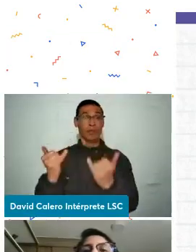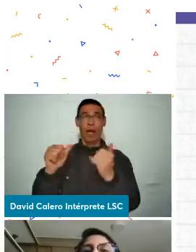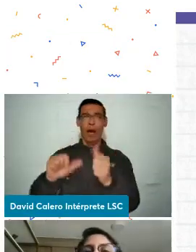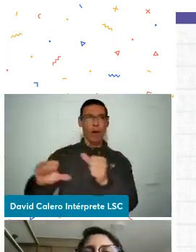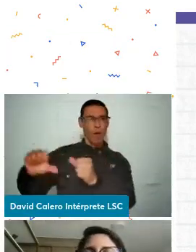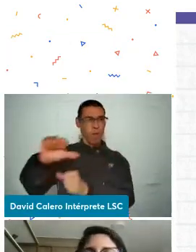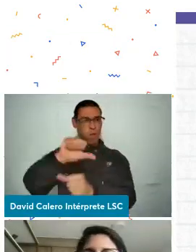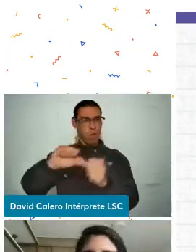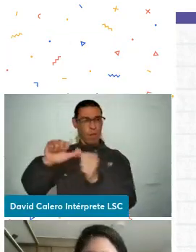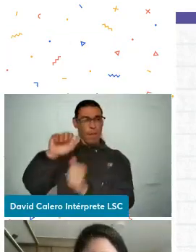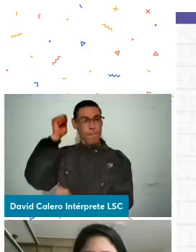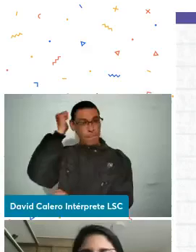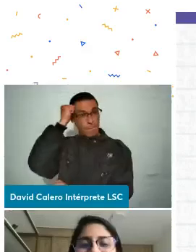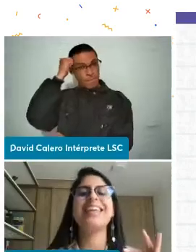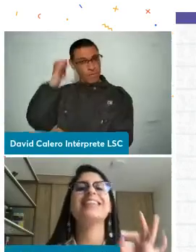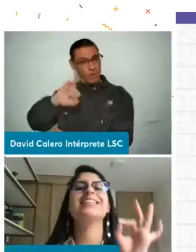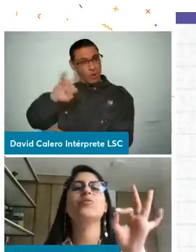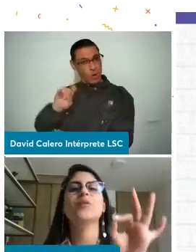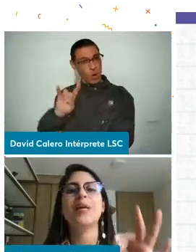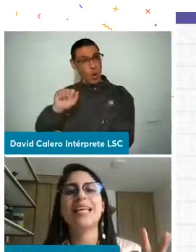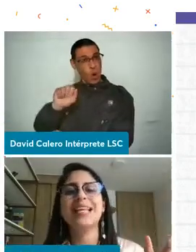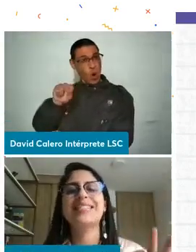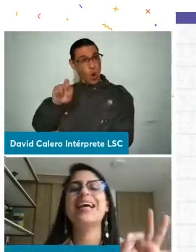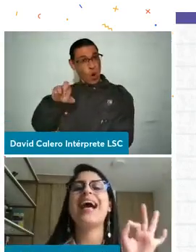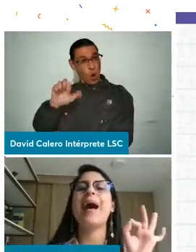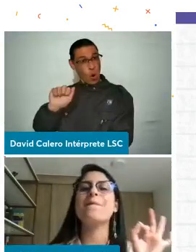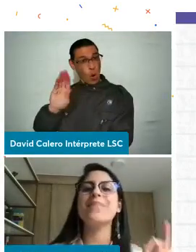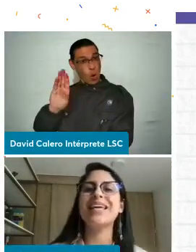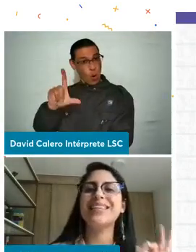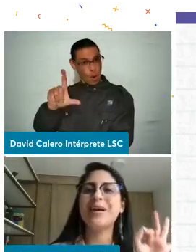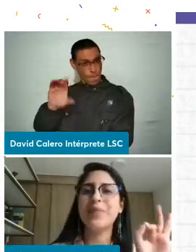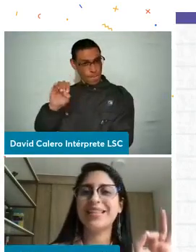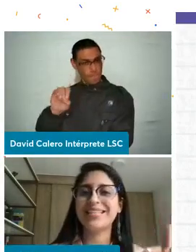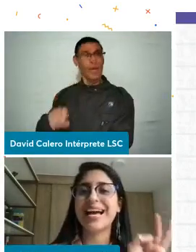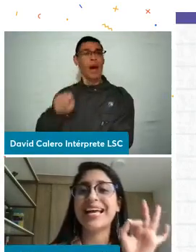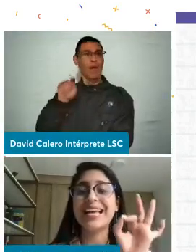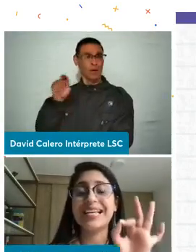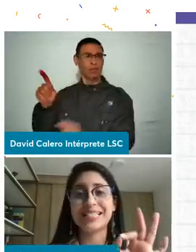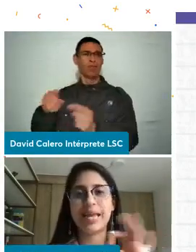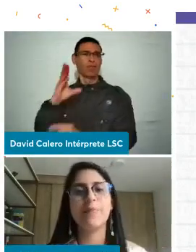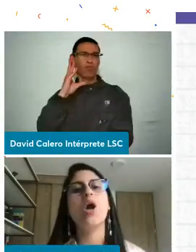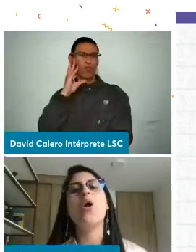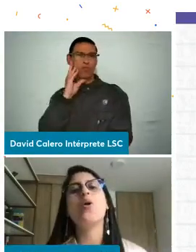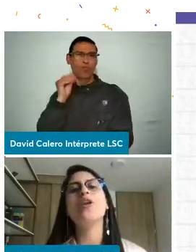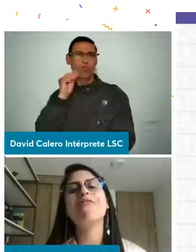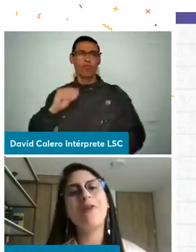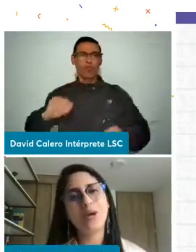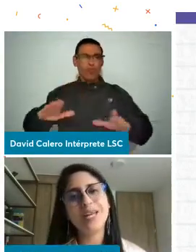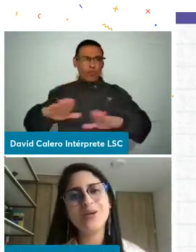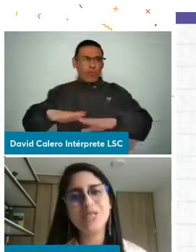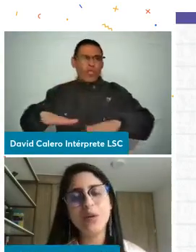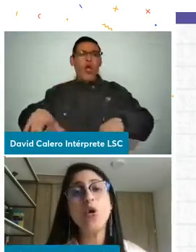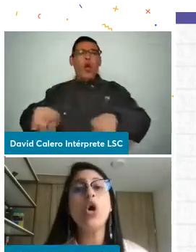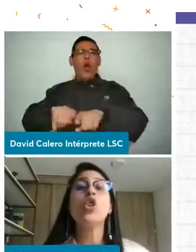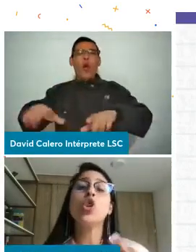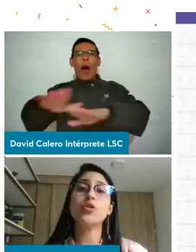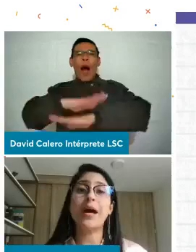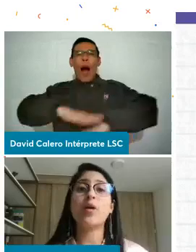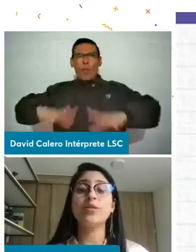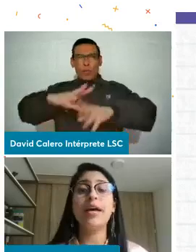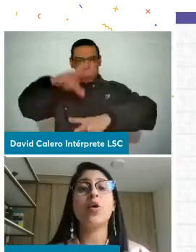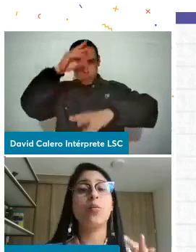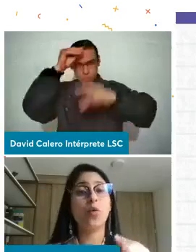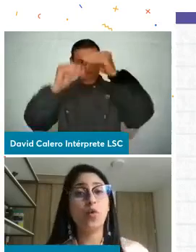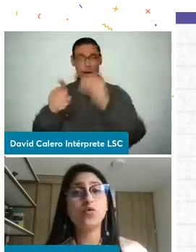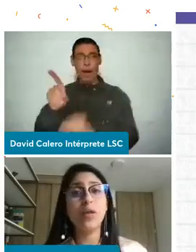profesor Juan Pablo Rodríguez, quien desde su experiencia Ambiente de Aprendizaje STEM con enfoque inclusivo nos